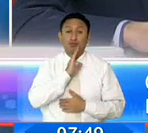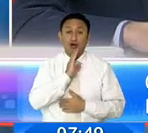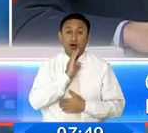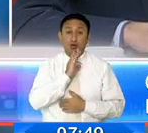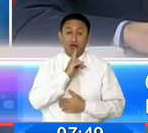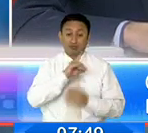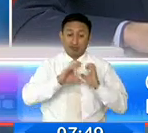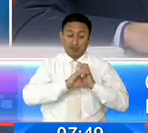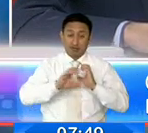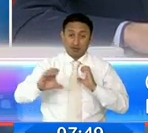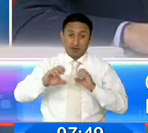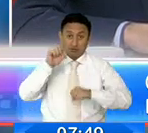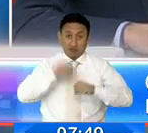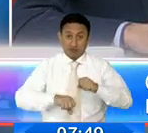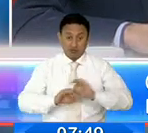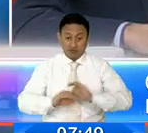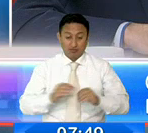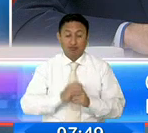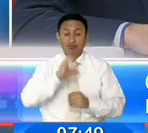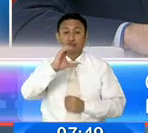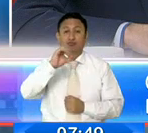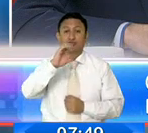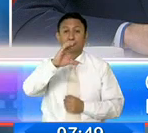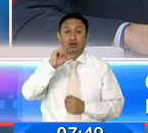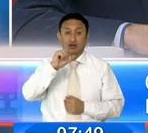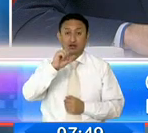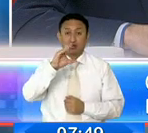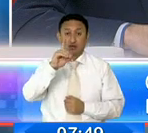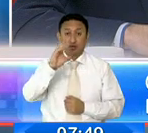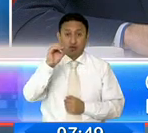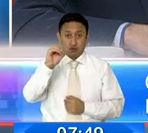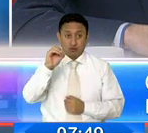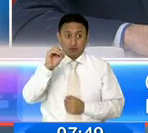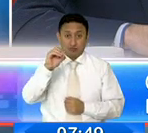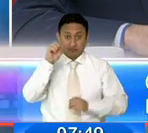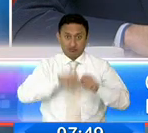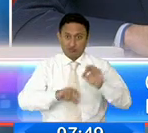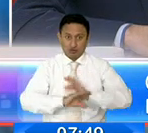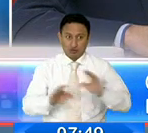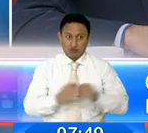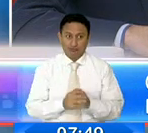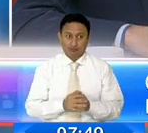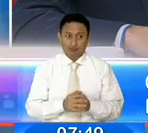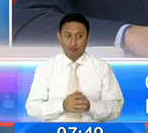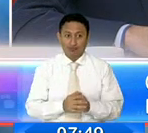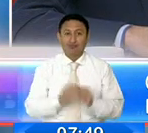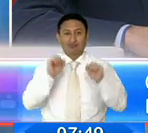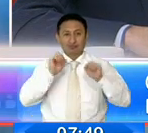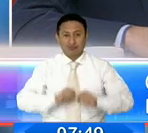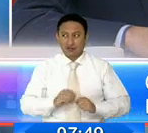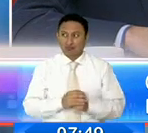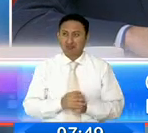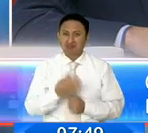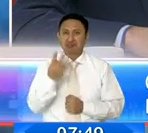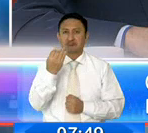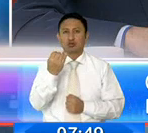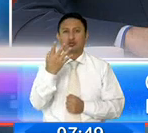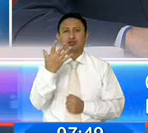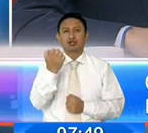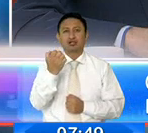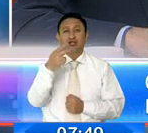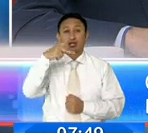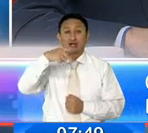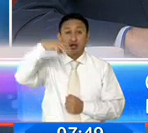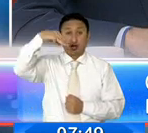planta hidroeléctrica de Coca-Cola Sinclair. Y entonces, a pesar de que todavía está a unos 14, 15 kilómetros de distancia de